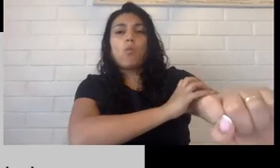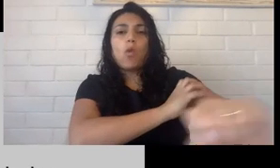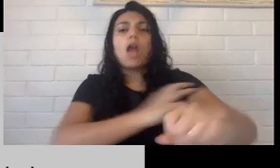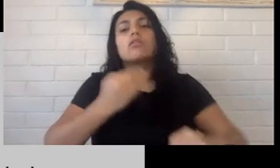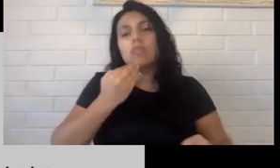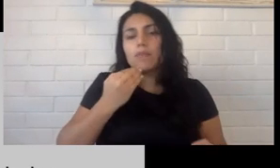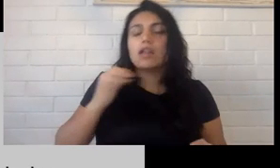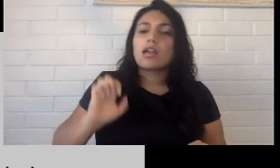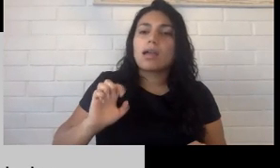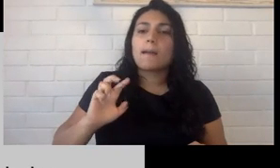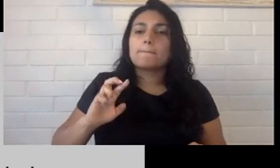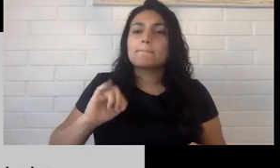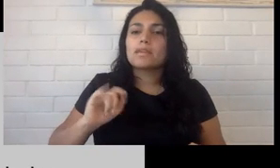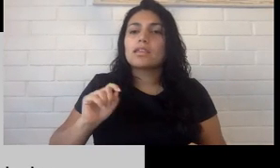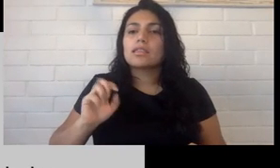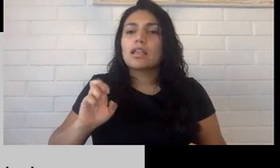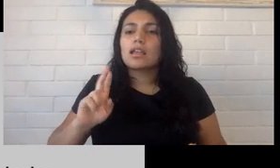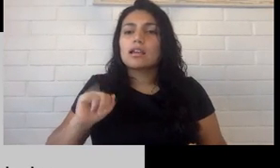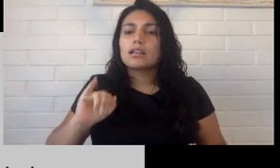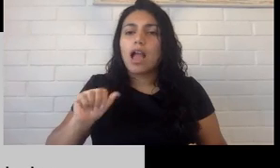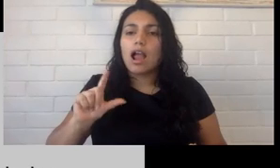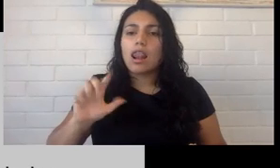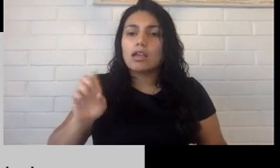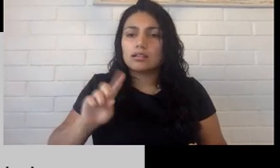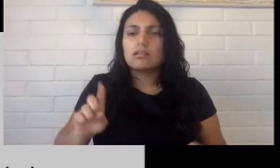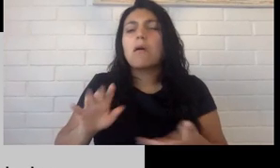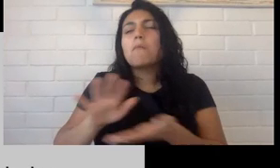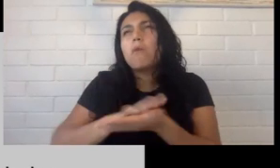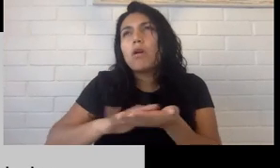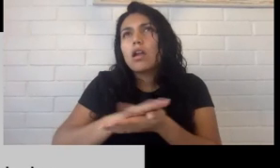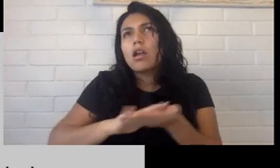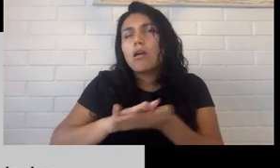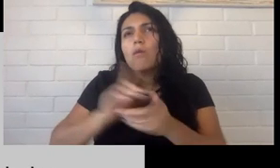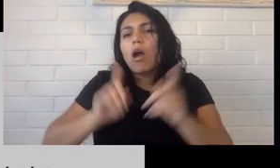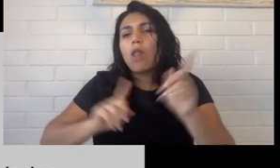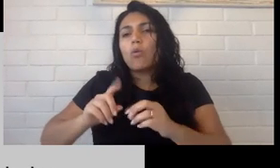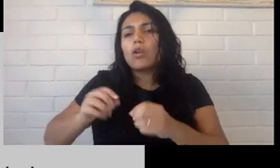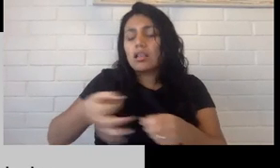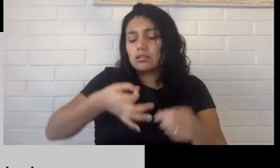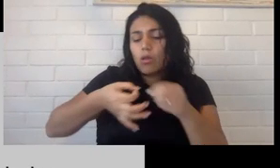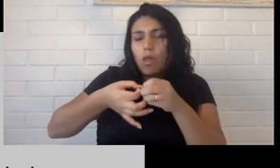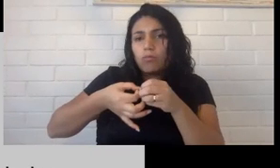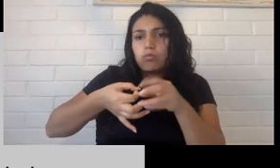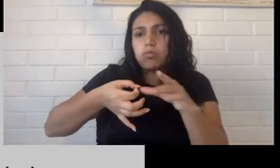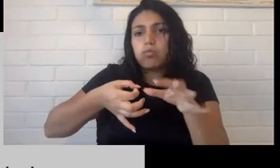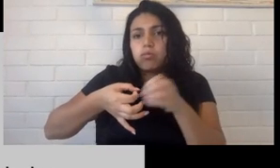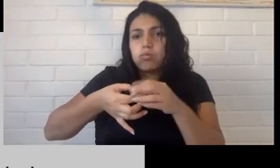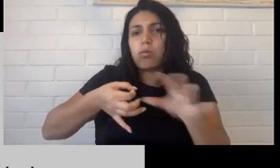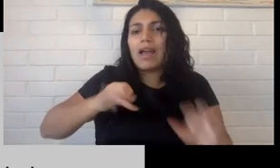por ejemplo, las células que secretan insulina en el páncreas, son células